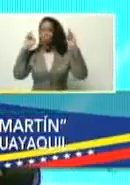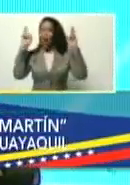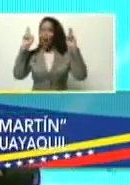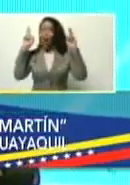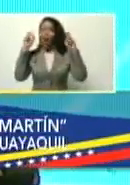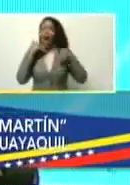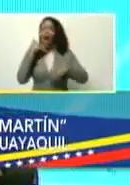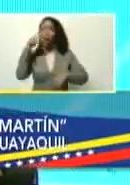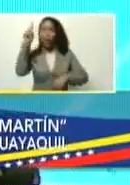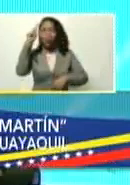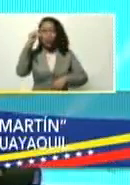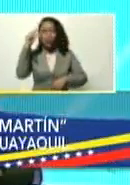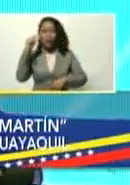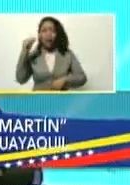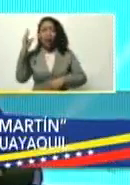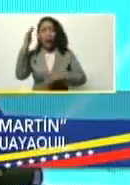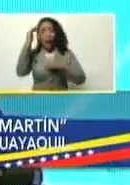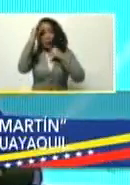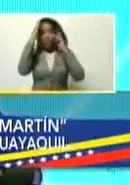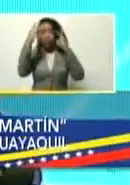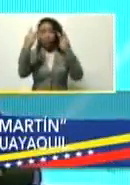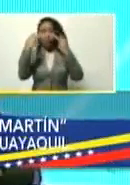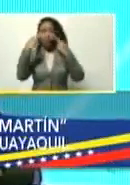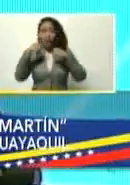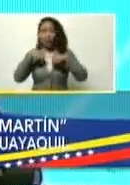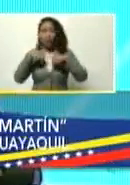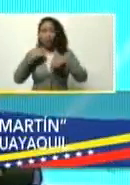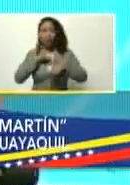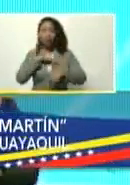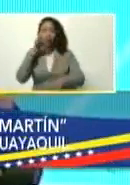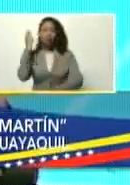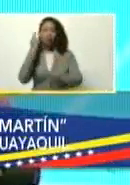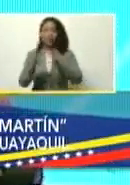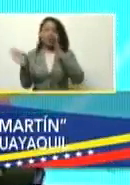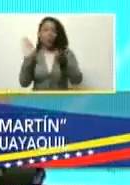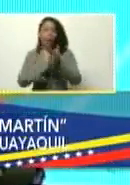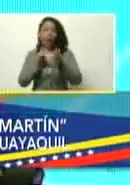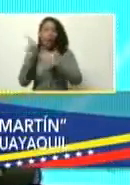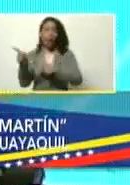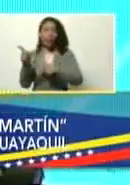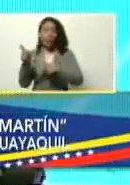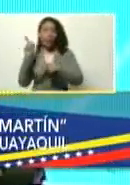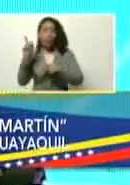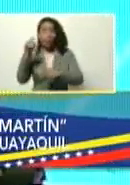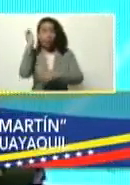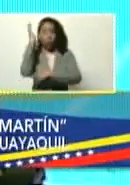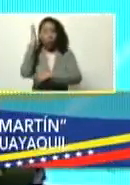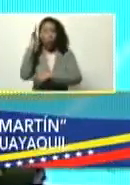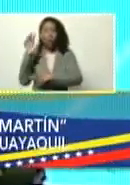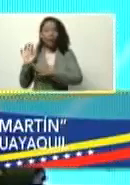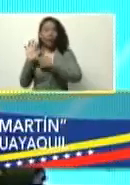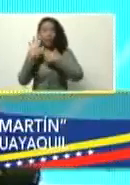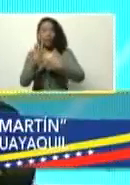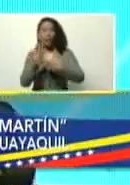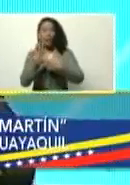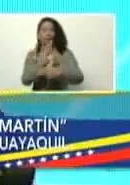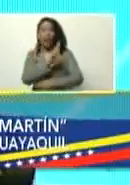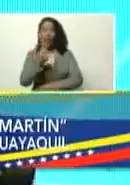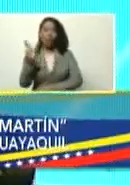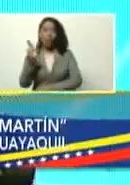día, escuchen esto, tengamos la fortuna de instalar allí un augusto congreso de los representantes de las